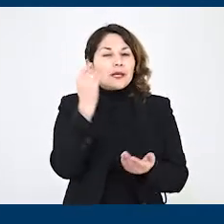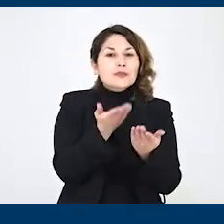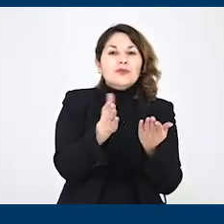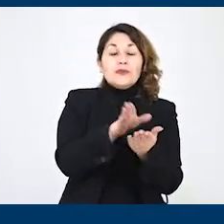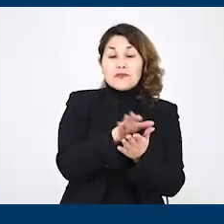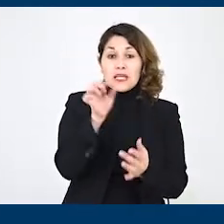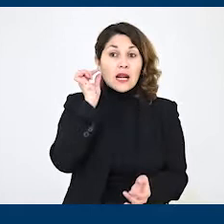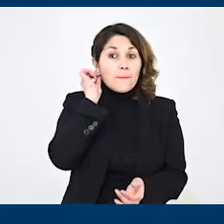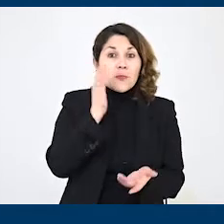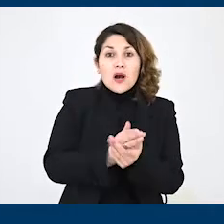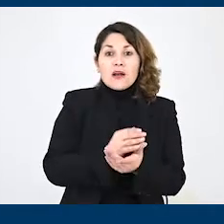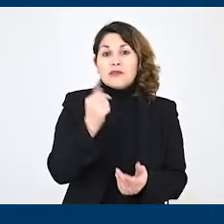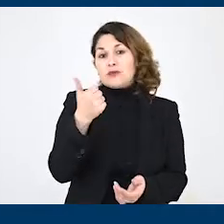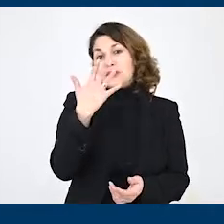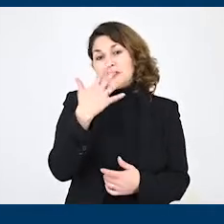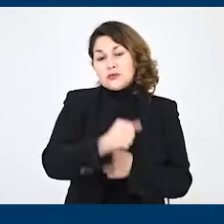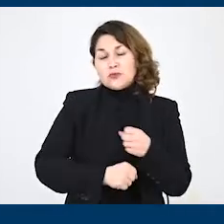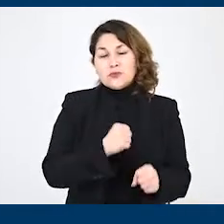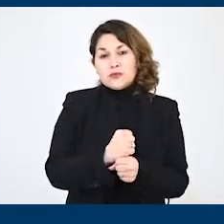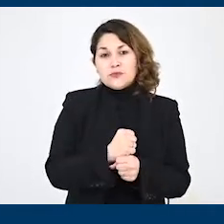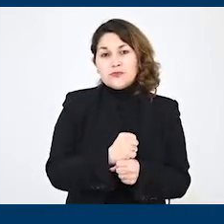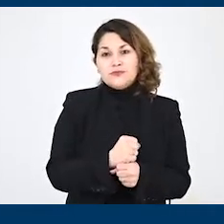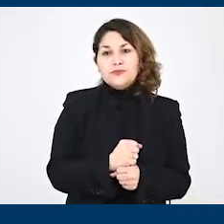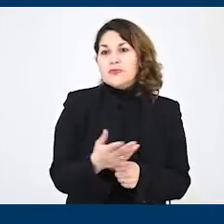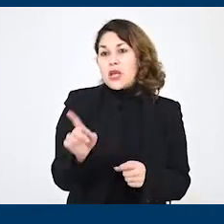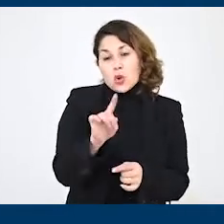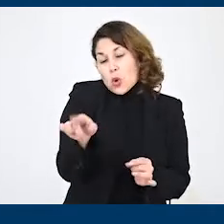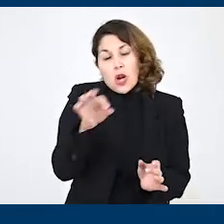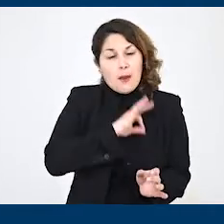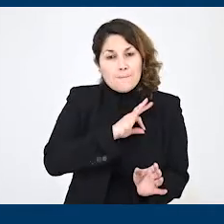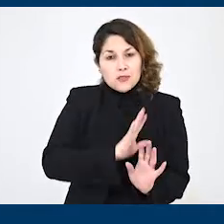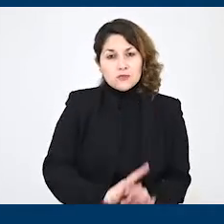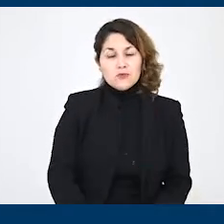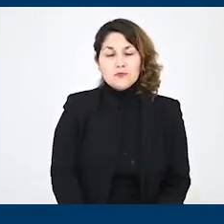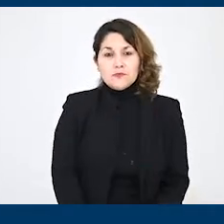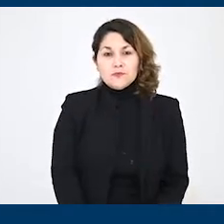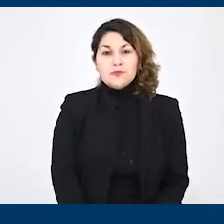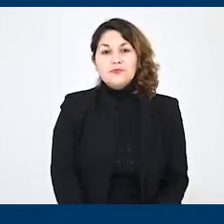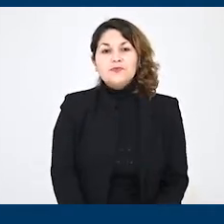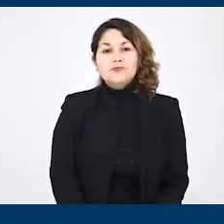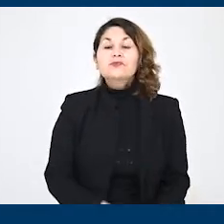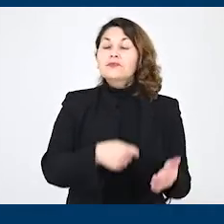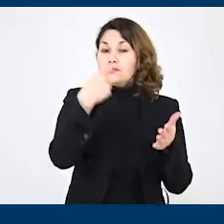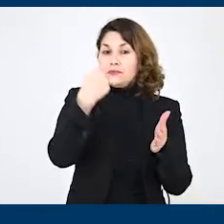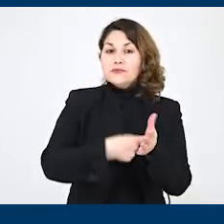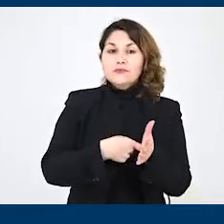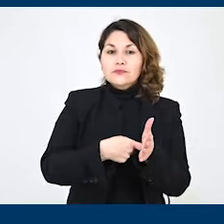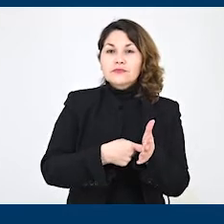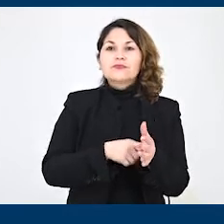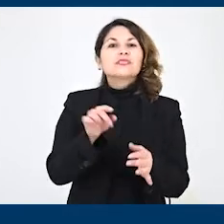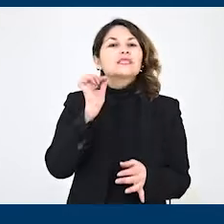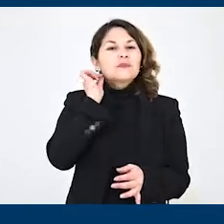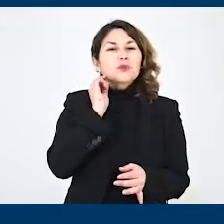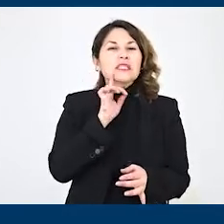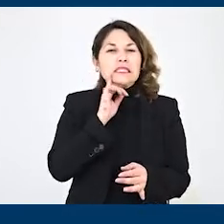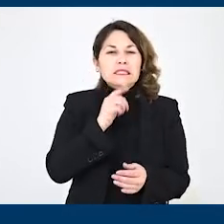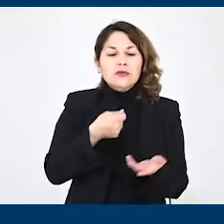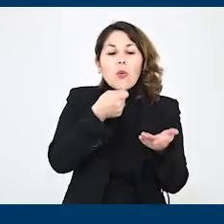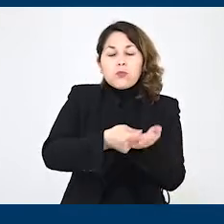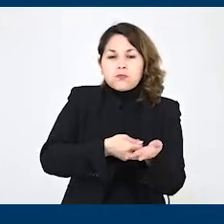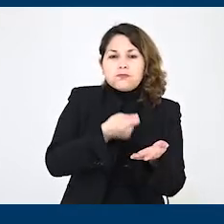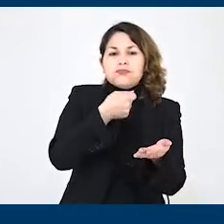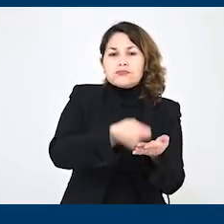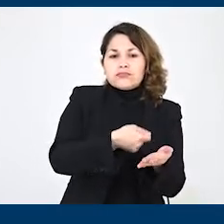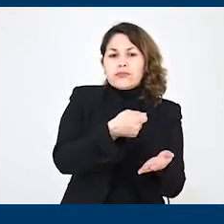invalidez y sobrevivencia de las mujeres hasta los 65 años si no están pensionadas. Mensualmente,